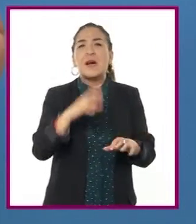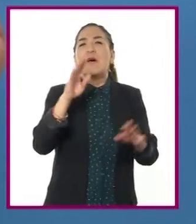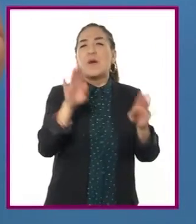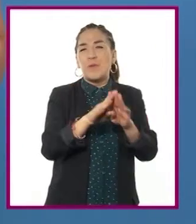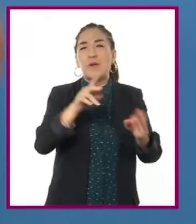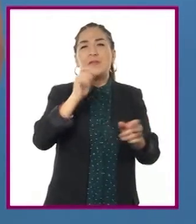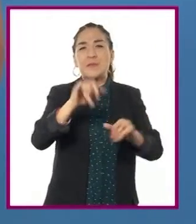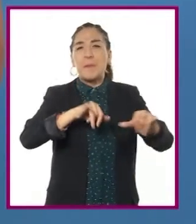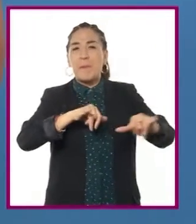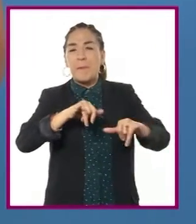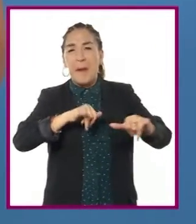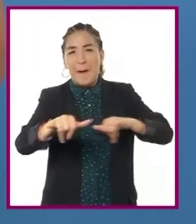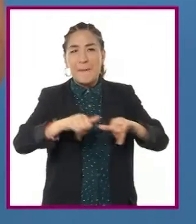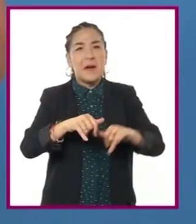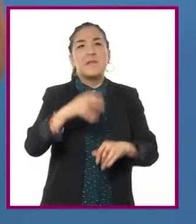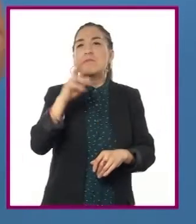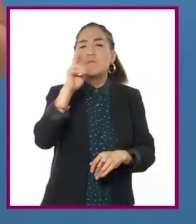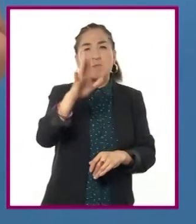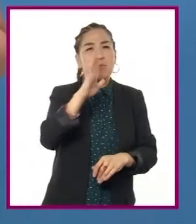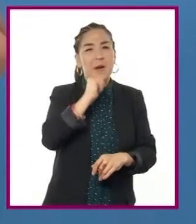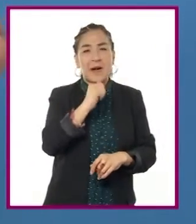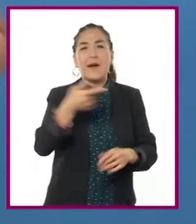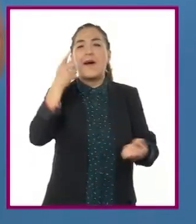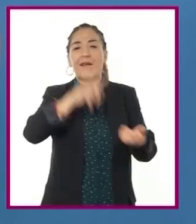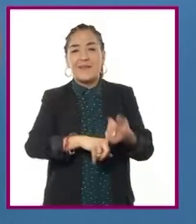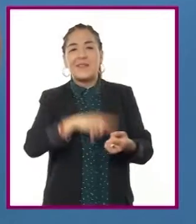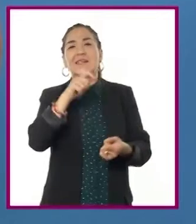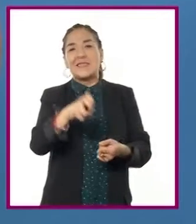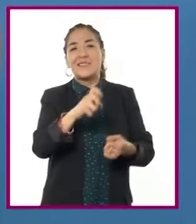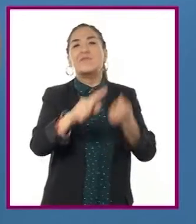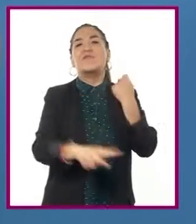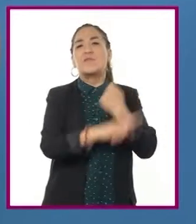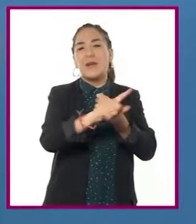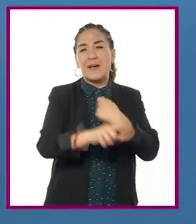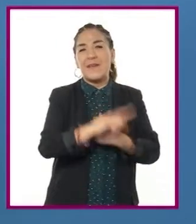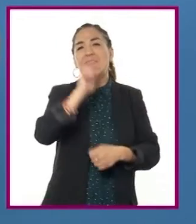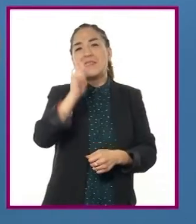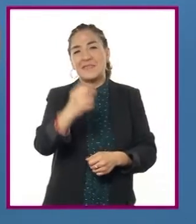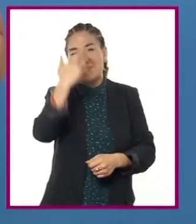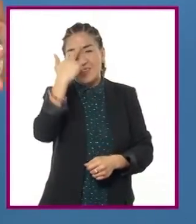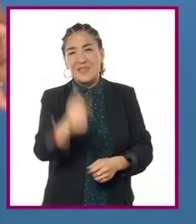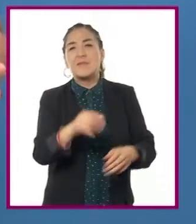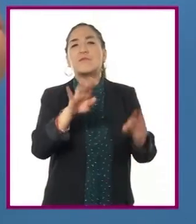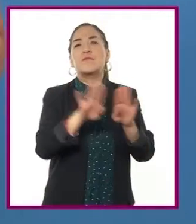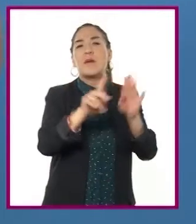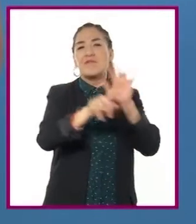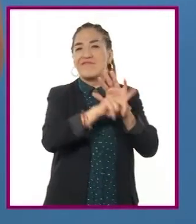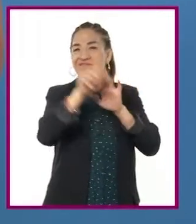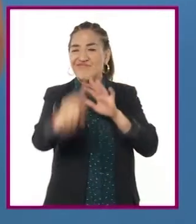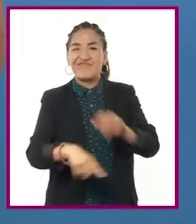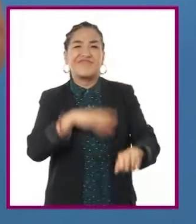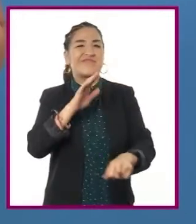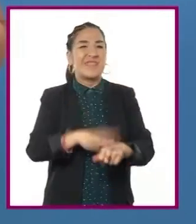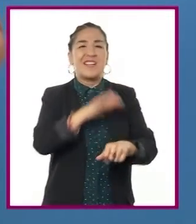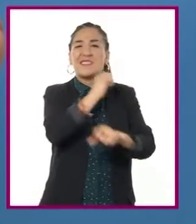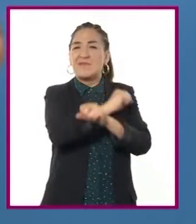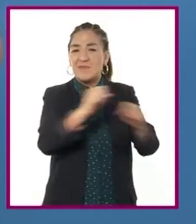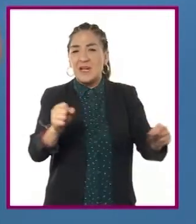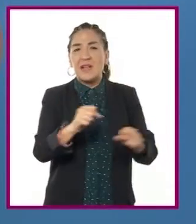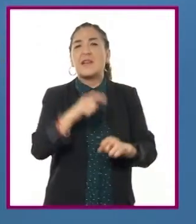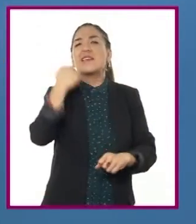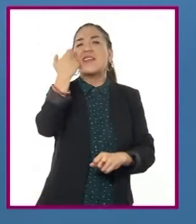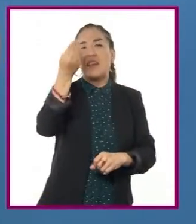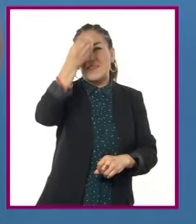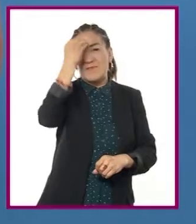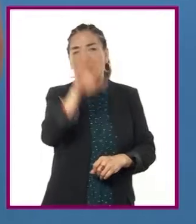un sistema de defensa antibalístico, que habría de ser capaz de derribar cualquier misil nuclear soviético que quisiera